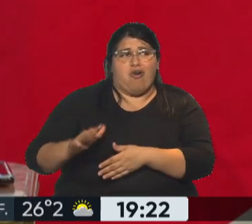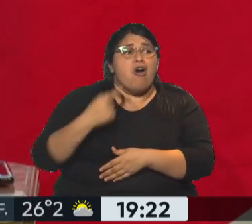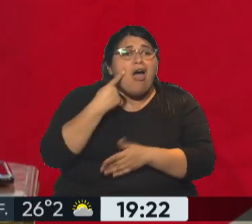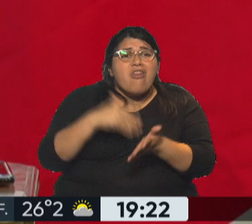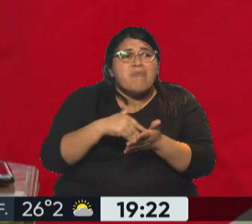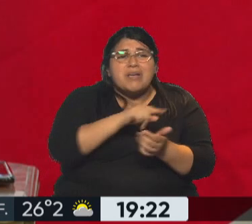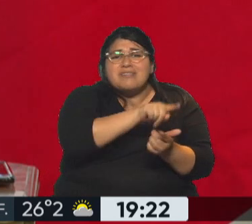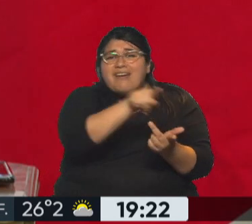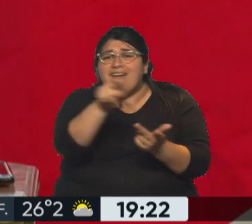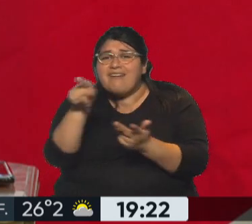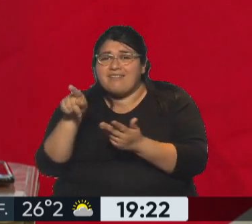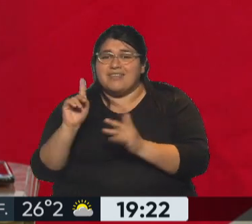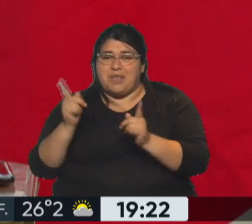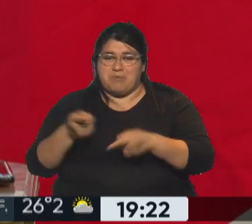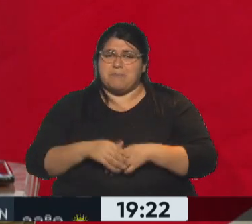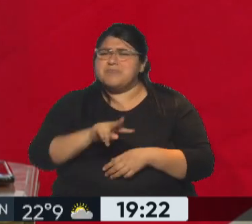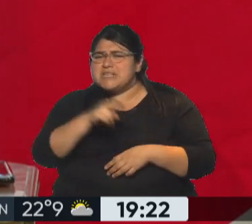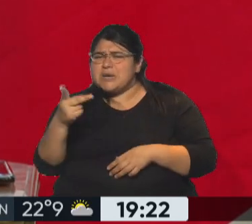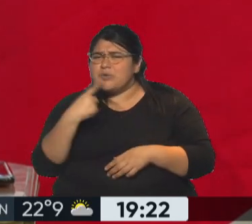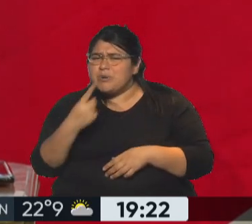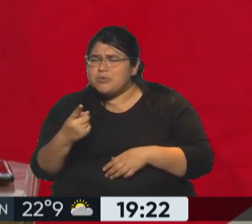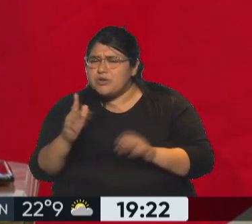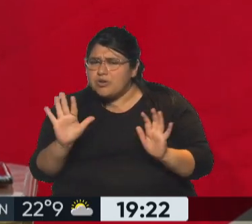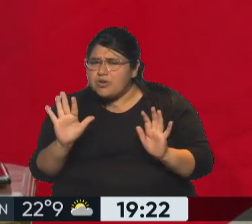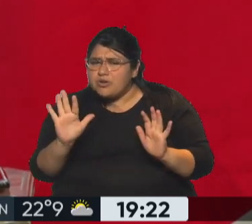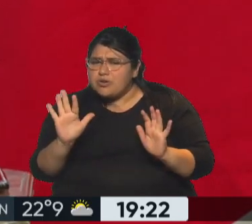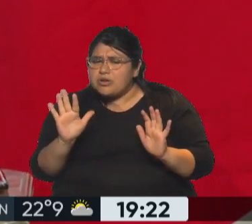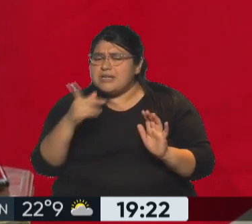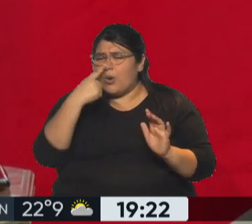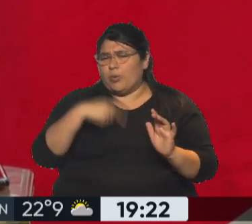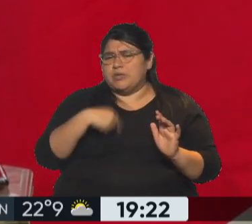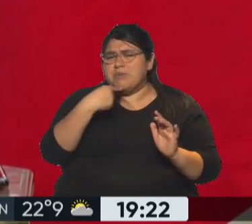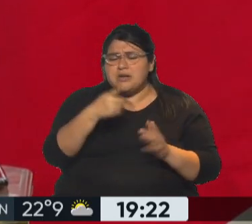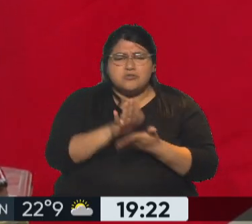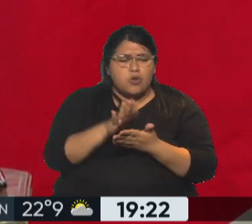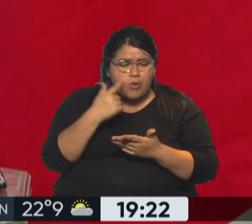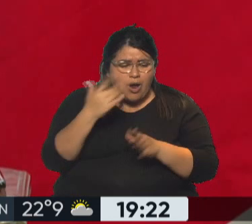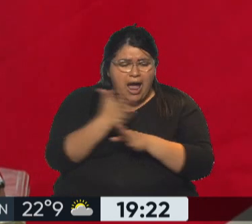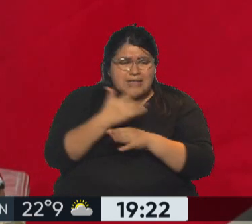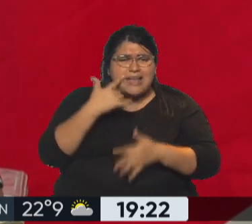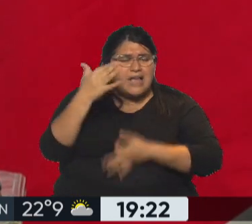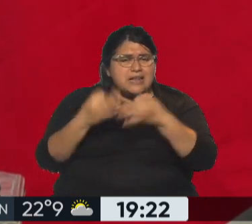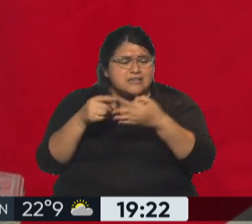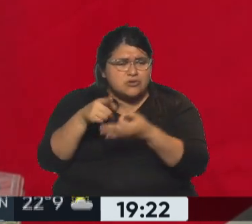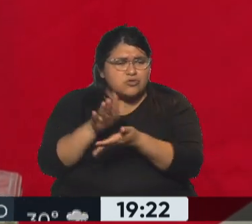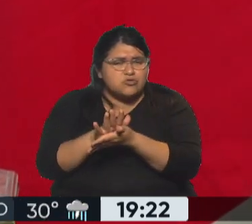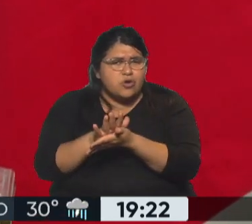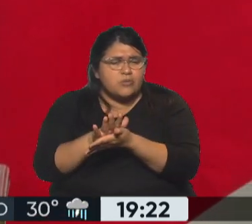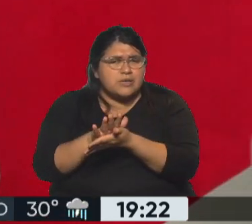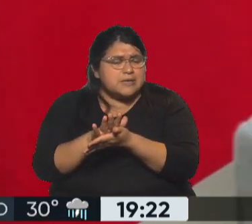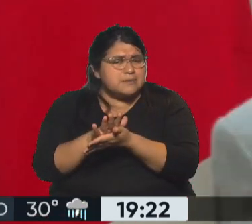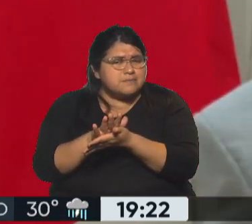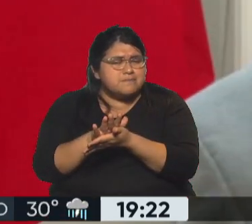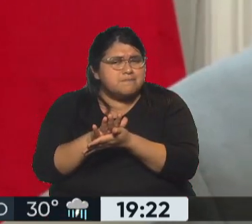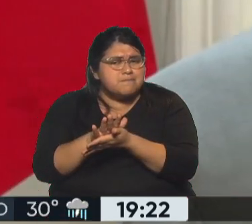otros. La segunda pregunta quedó contestada. Lo último era si habían analizado la posibilidad de